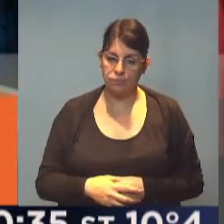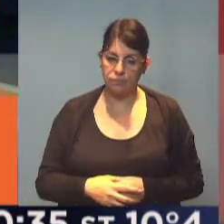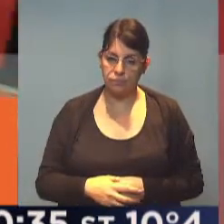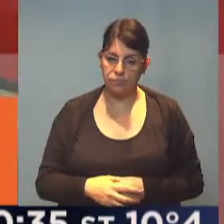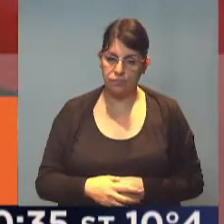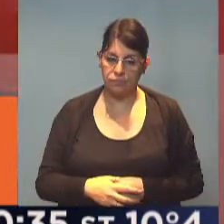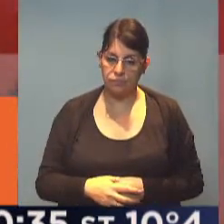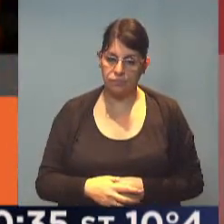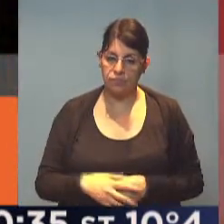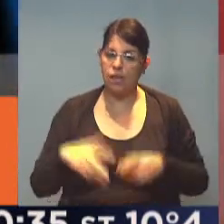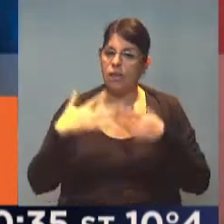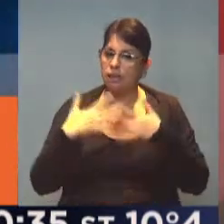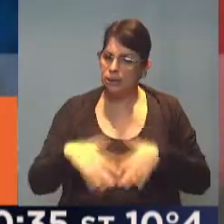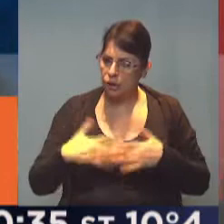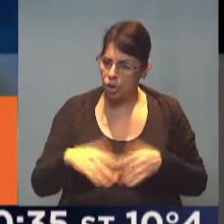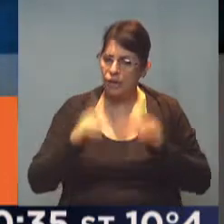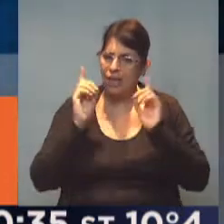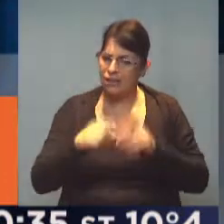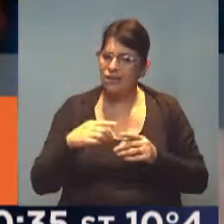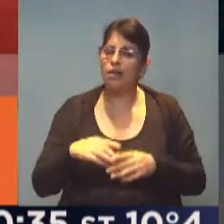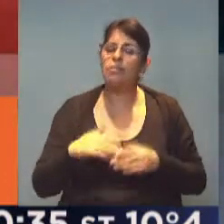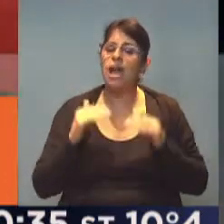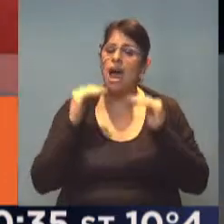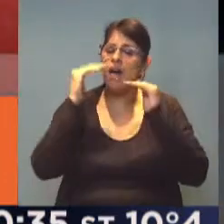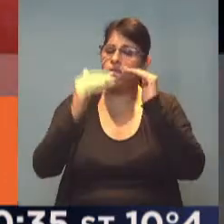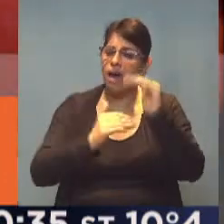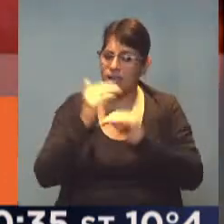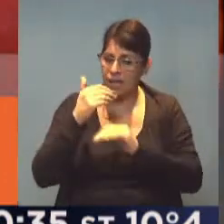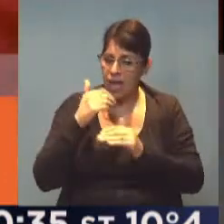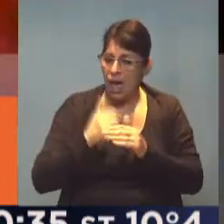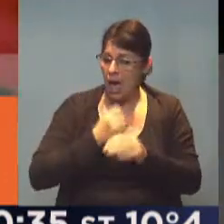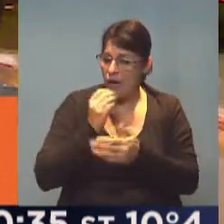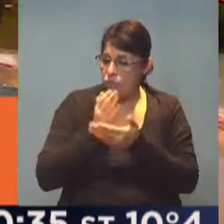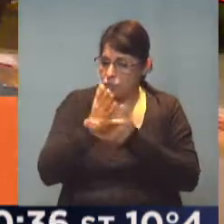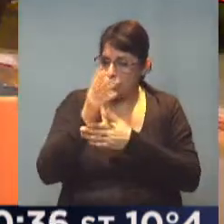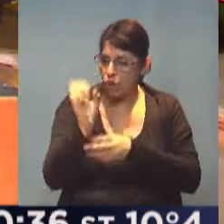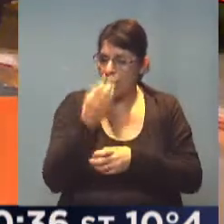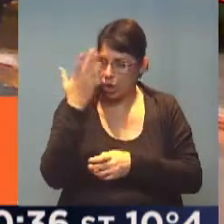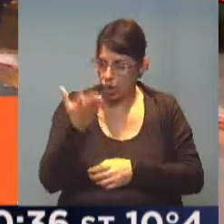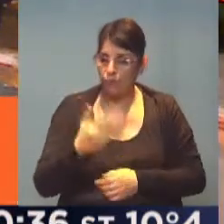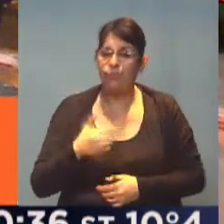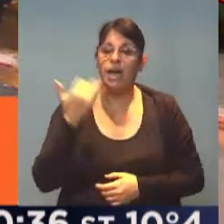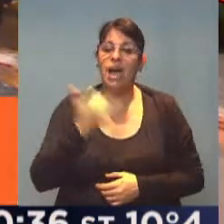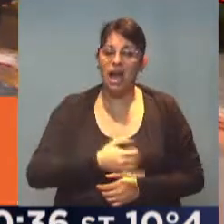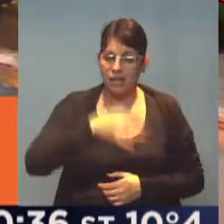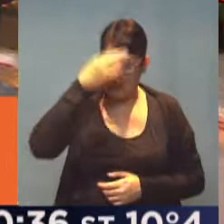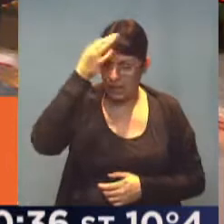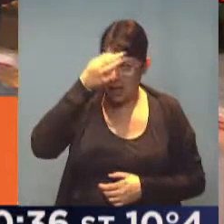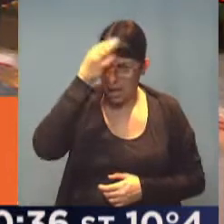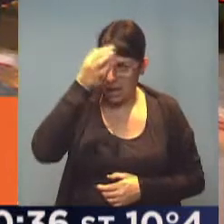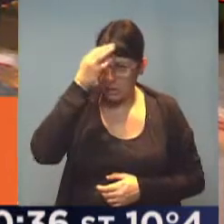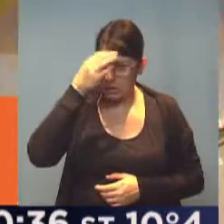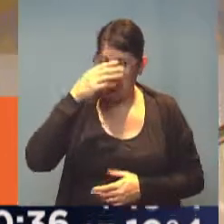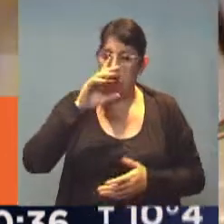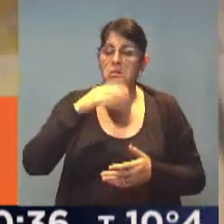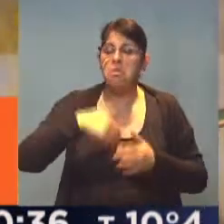con toda la tecnología y con todos los avances que de acá en el futuro va a ser espectacular. O sea, tenemos un teatro para unos